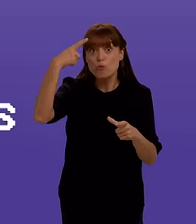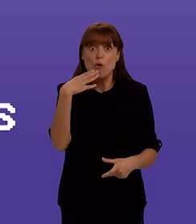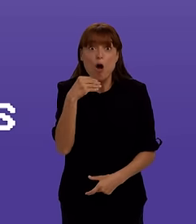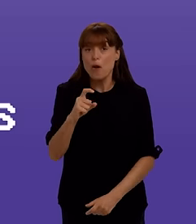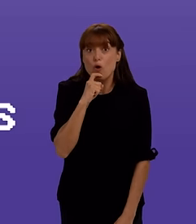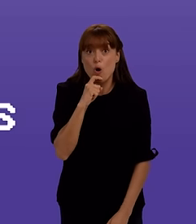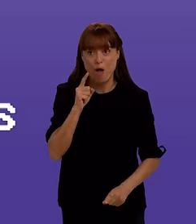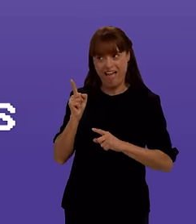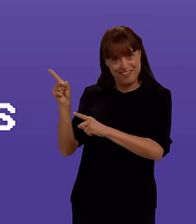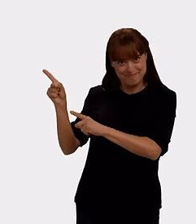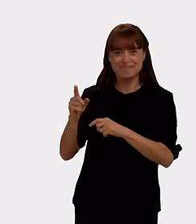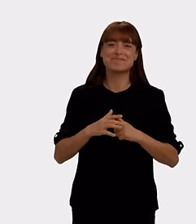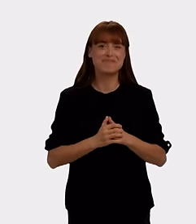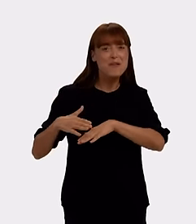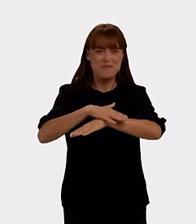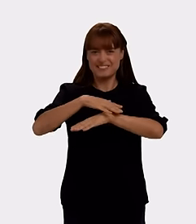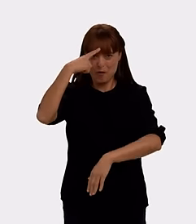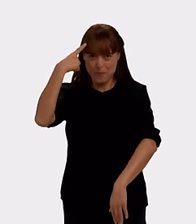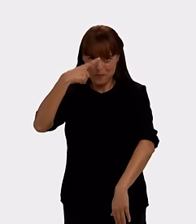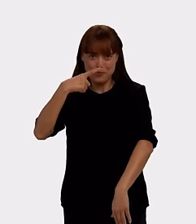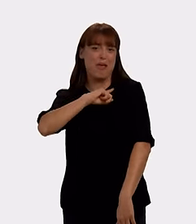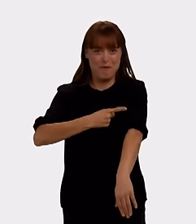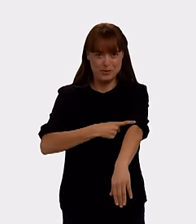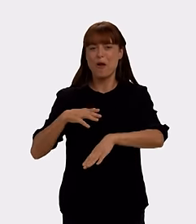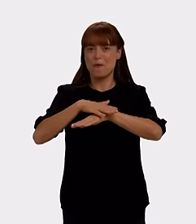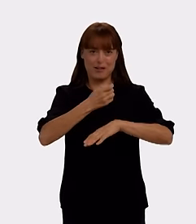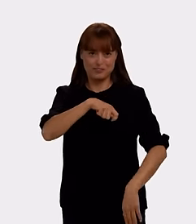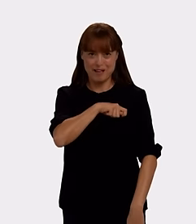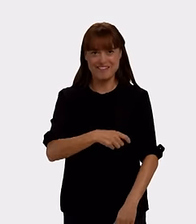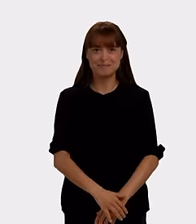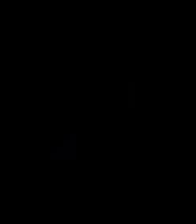bonoculturajoven.gob.es. Ministerio de Cultura y Deporte. Gobierno de España.